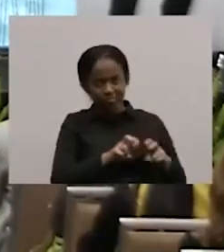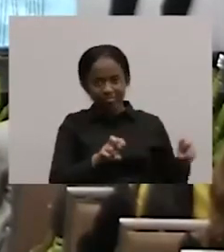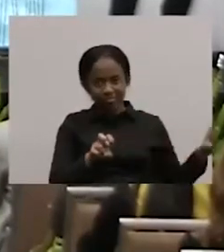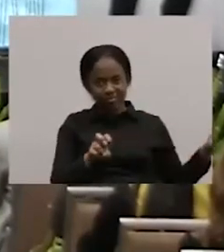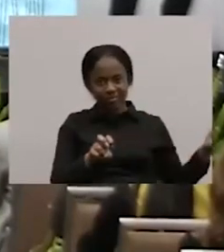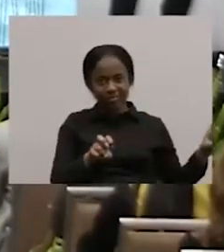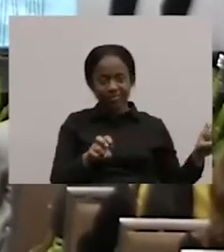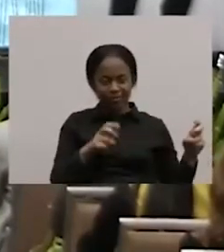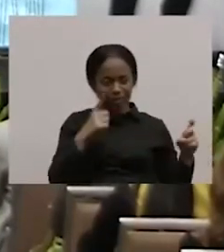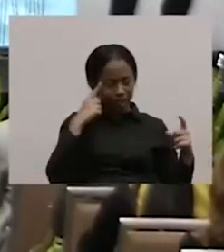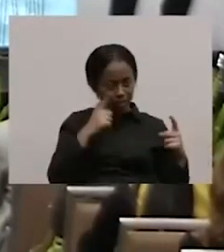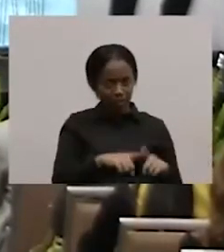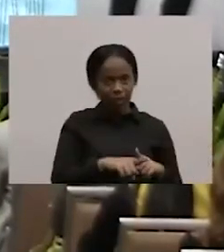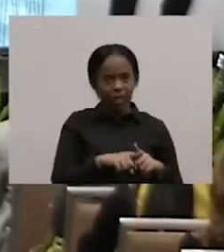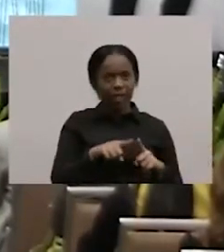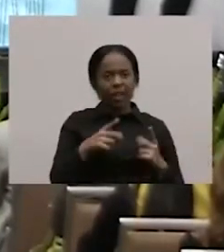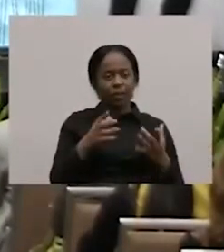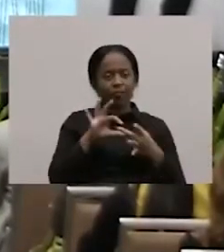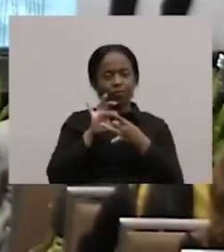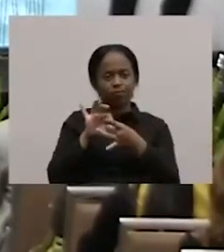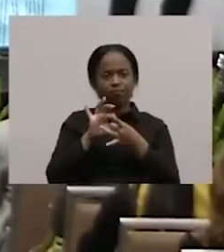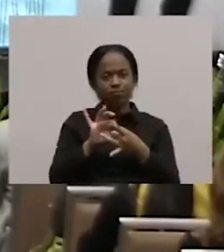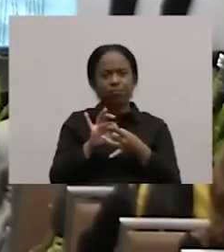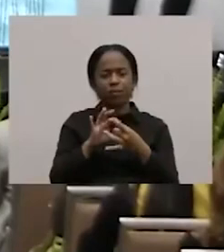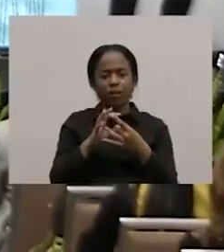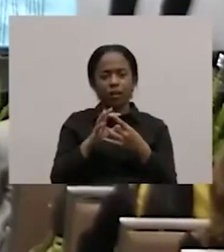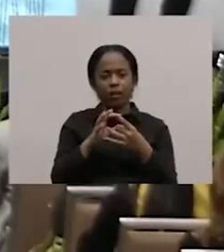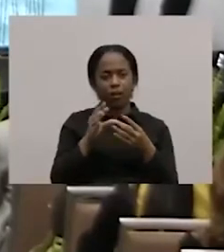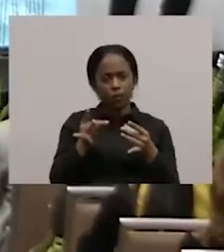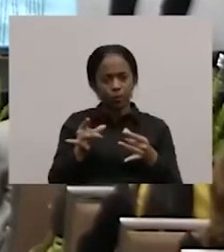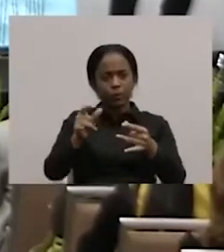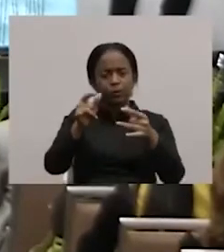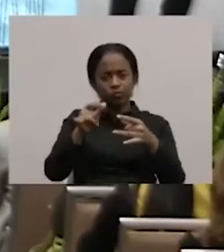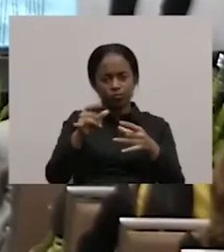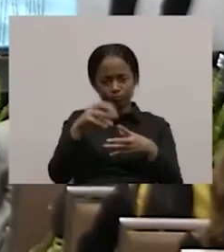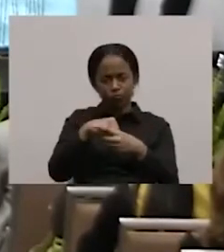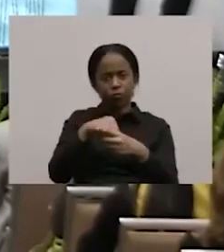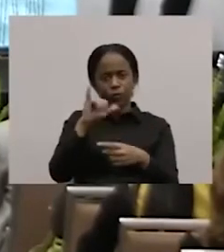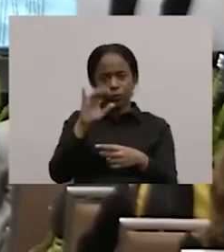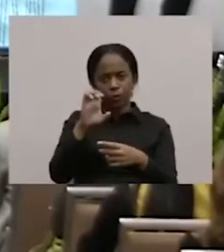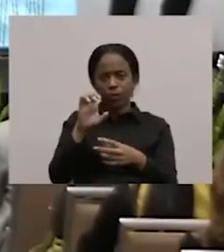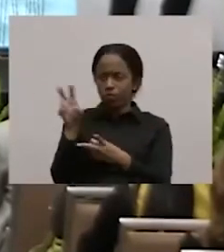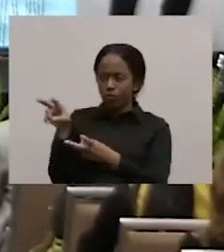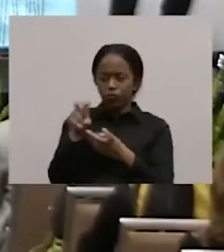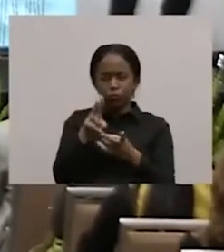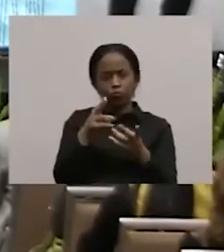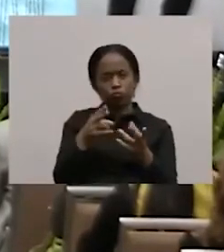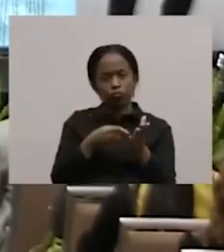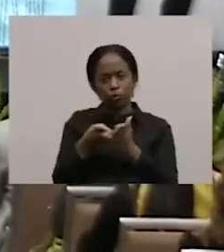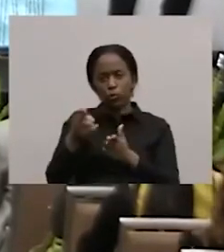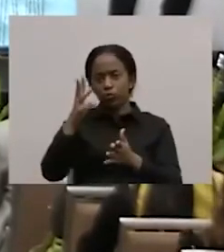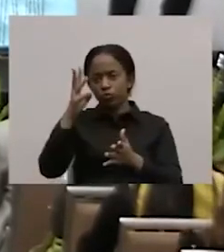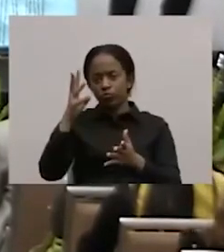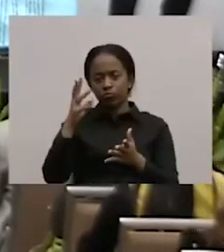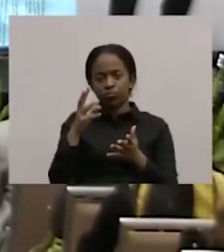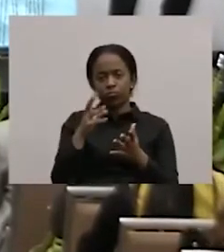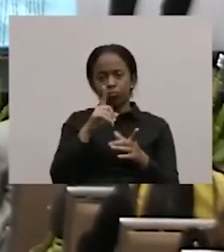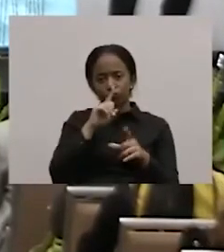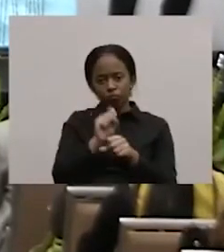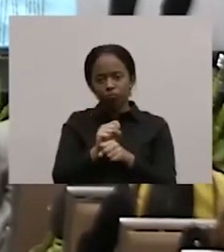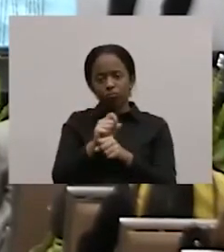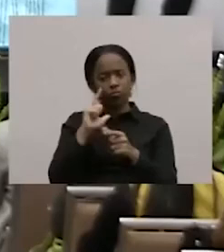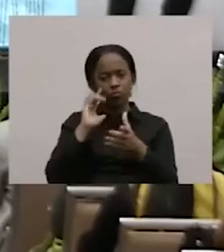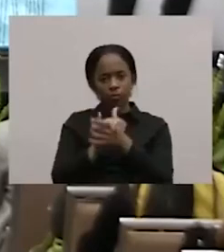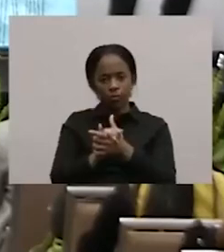tener una relación fluida con la Junta. De verdad, que la verdad salga y que la información se nos brinde de manera oportuna, que